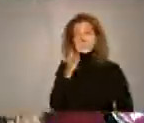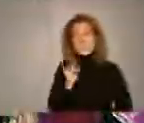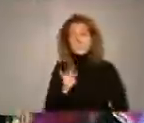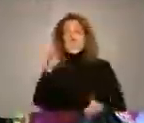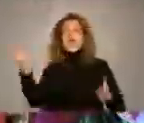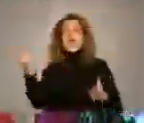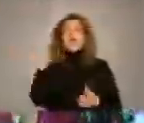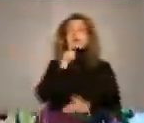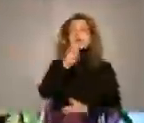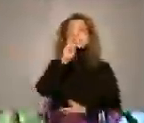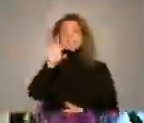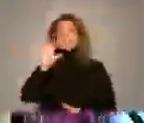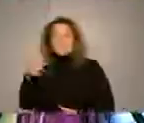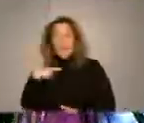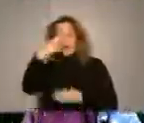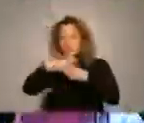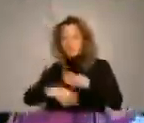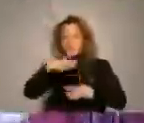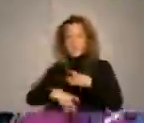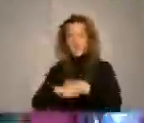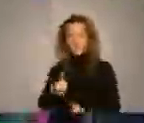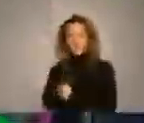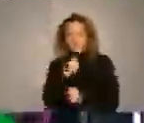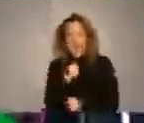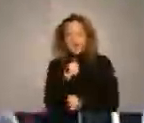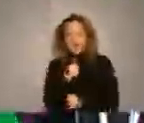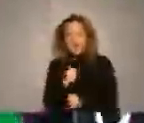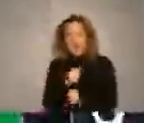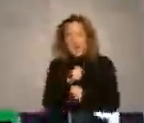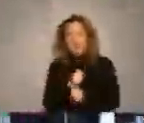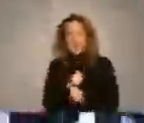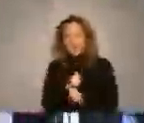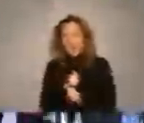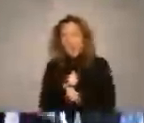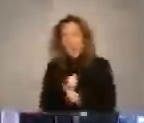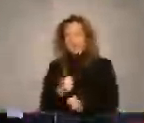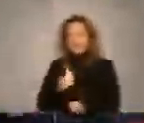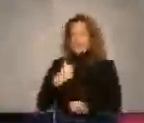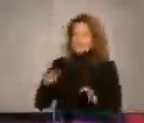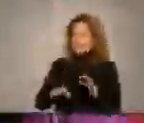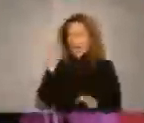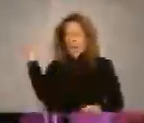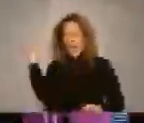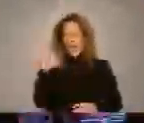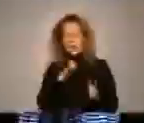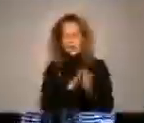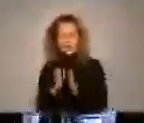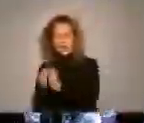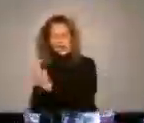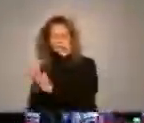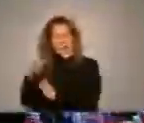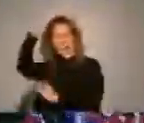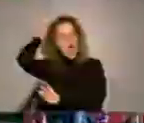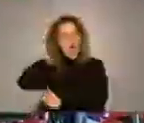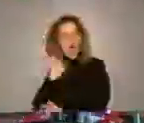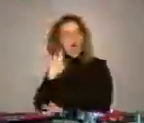135 decimos premiados, eso sí que es ser un hombre afortunado. A tu lado el calvo de la